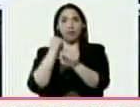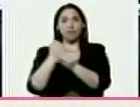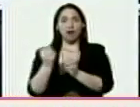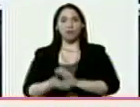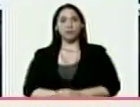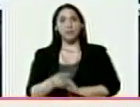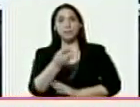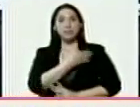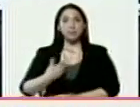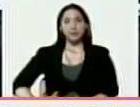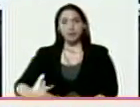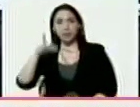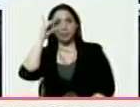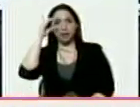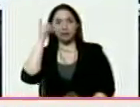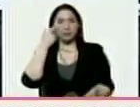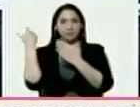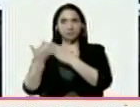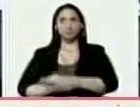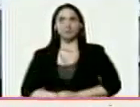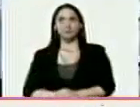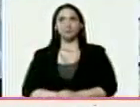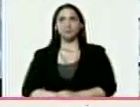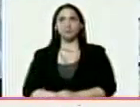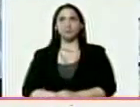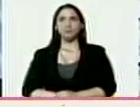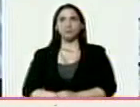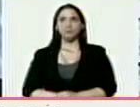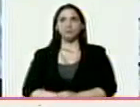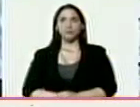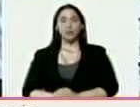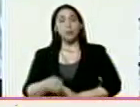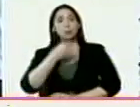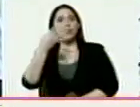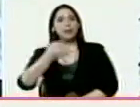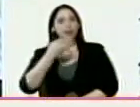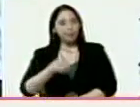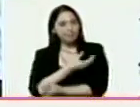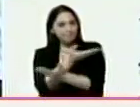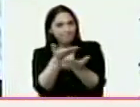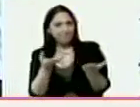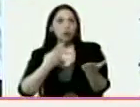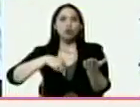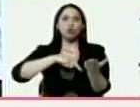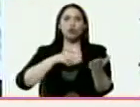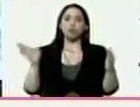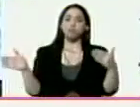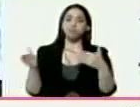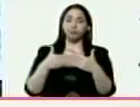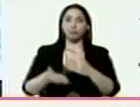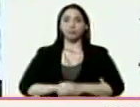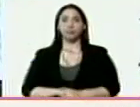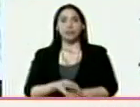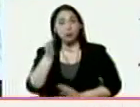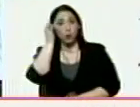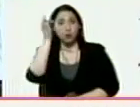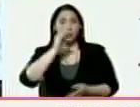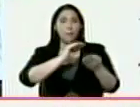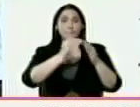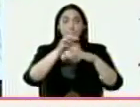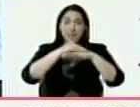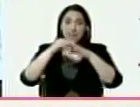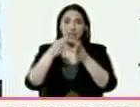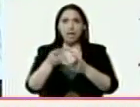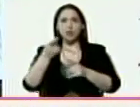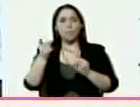la vicepresidenta ejecutiva de la República, Delcy Rodríguez. Bueno, muy buenas tardes. Hemos concluido este Consejo de Ministros,